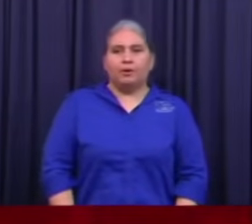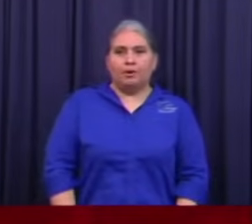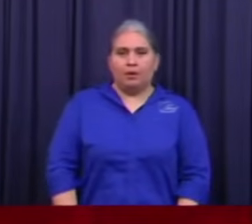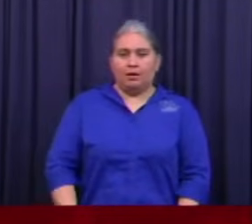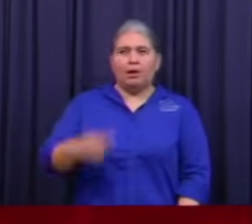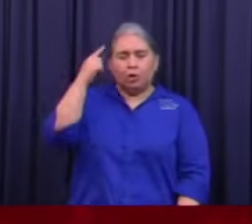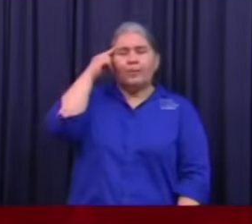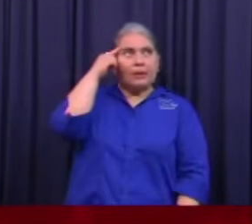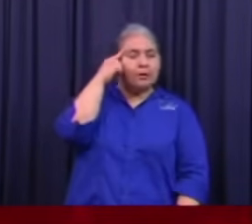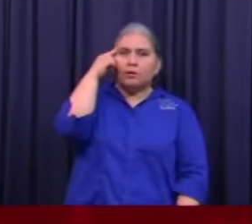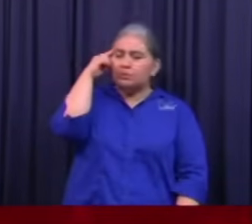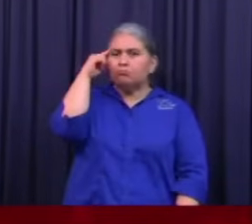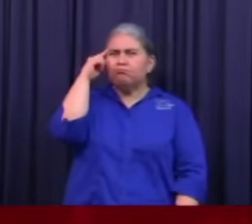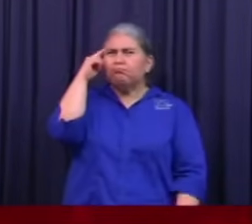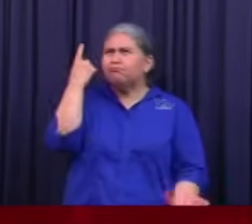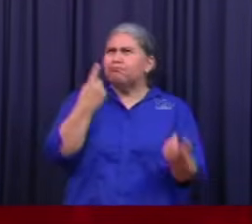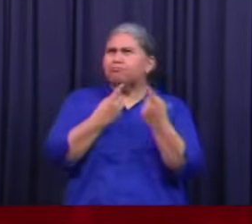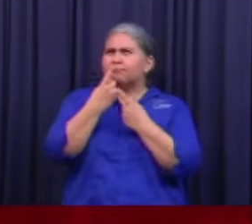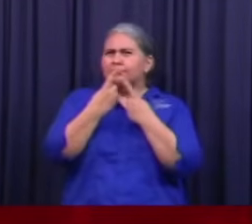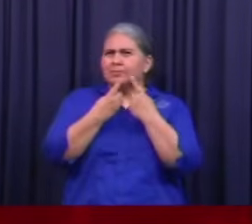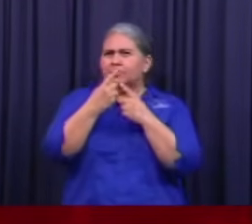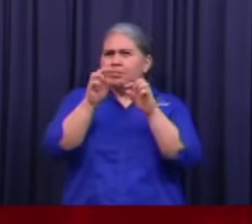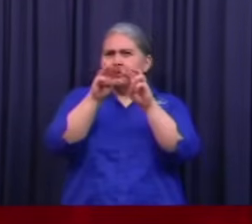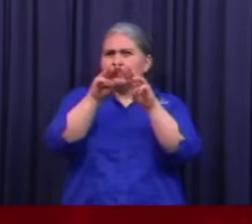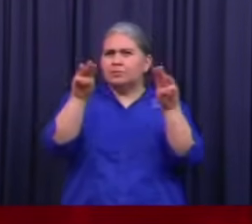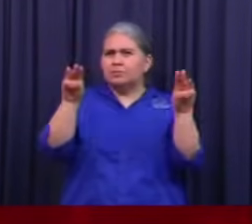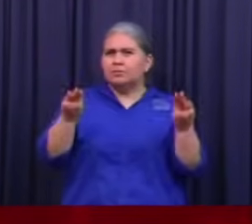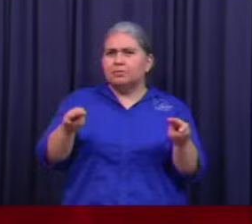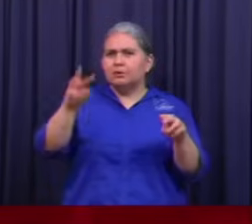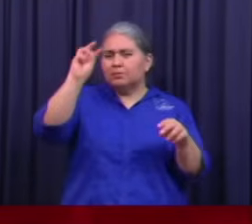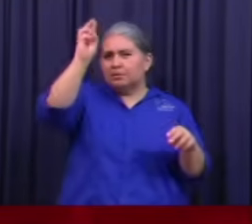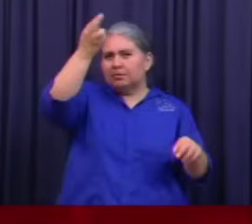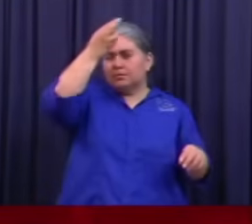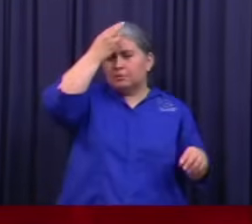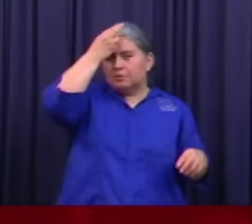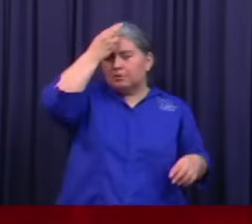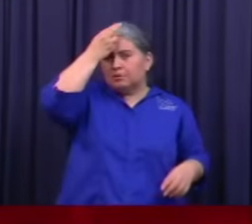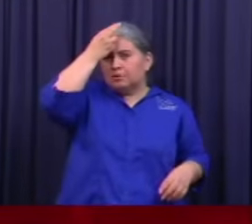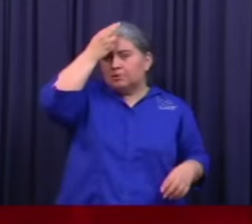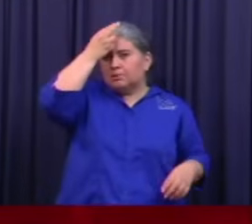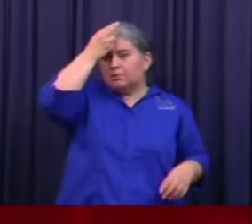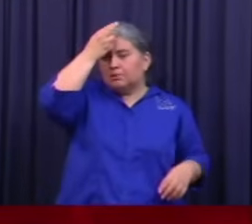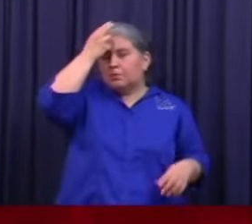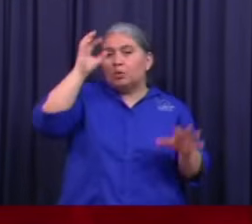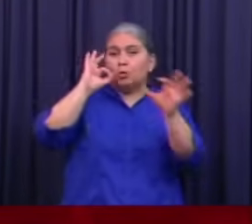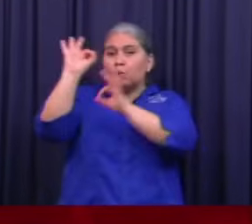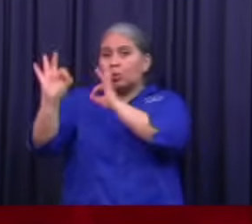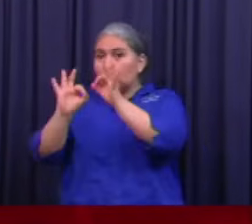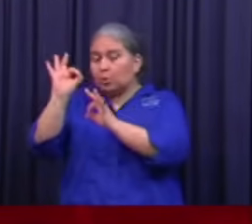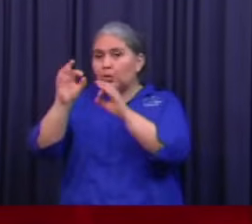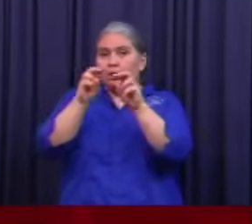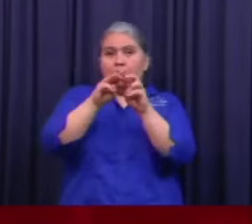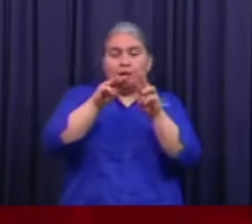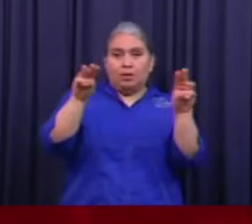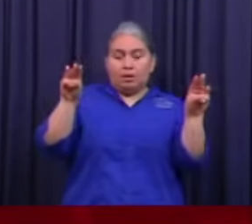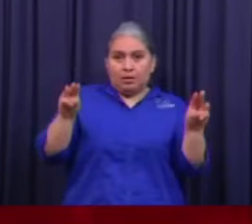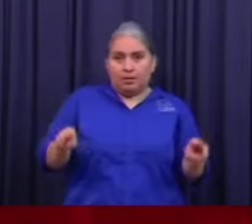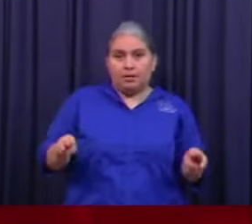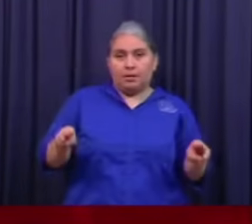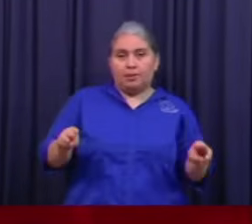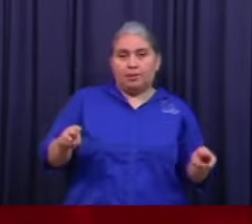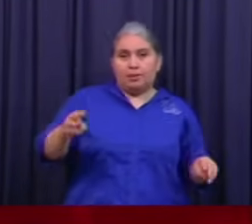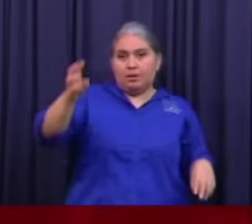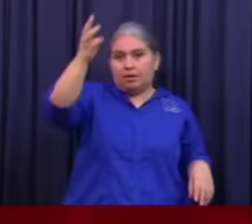cabeza y es las mesas del Rey o las mesas de Reyes y cuando